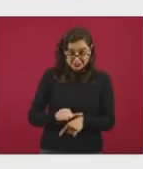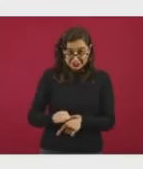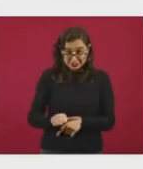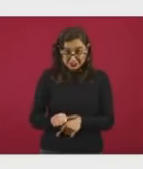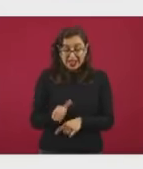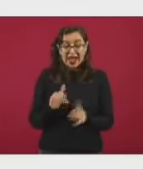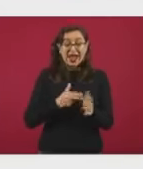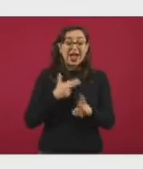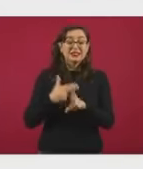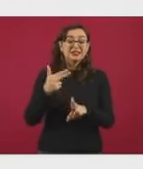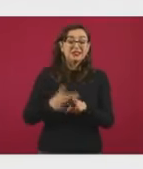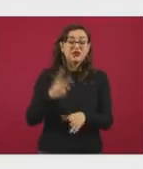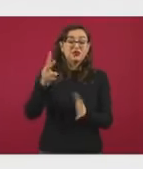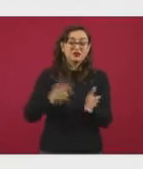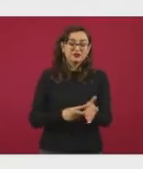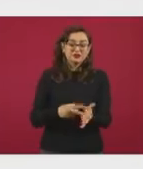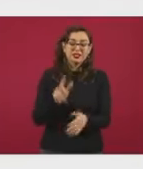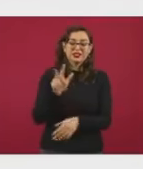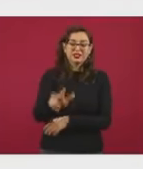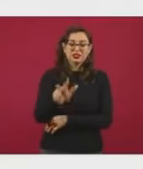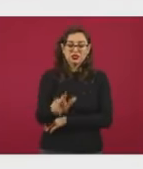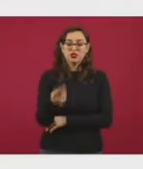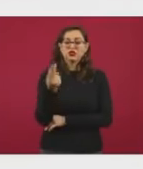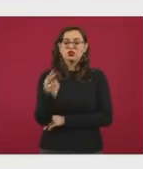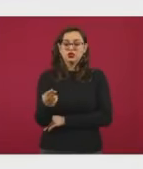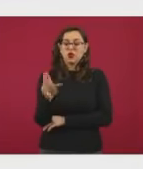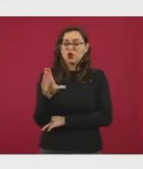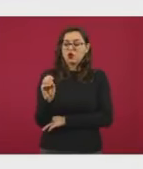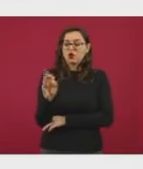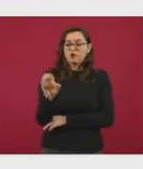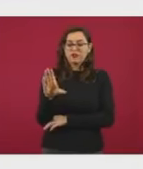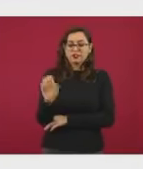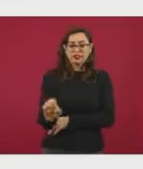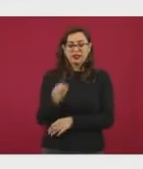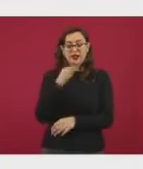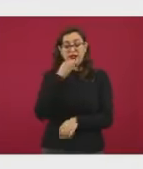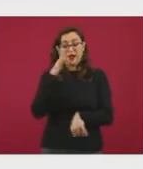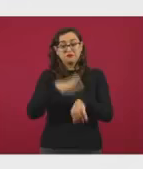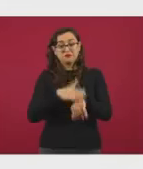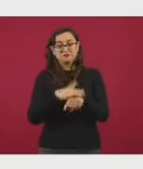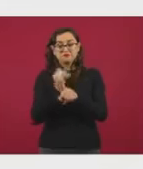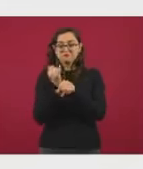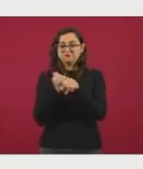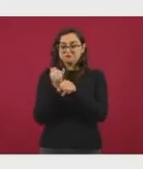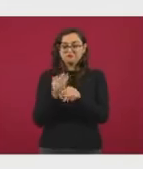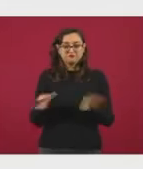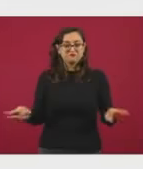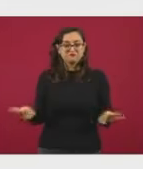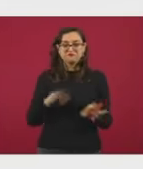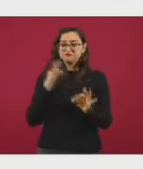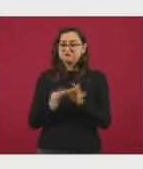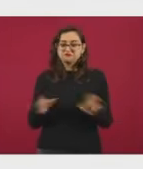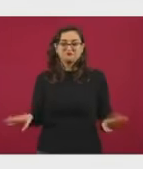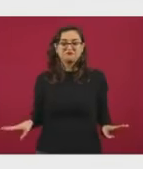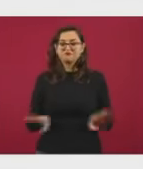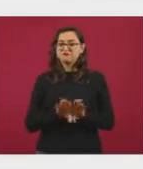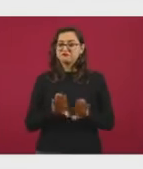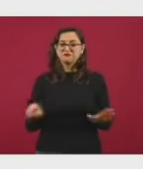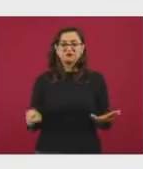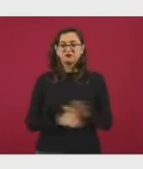la COFESE dicta un acuerdo de conclusión de la investigación, que no la resolución. Solamente dice, ya